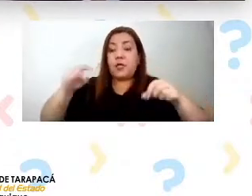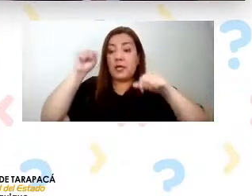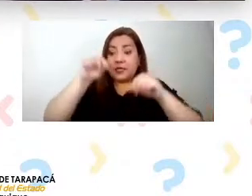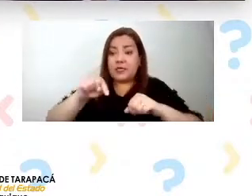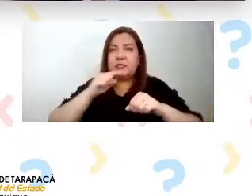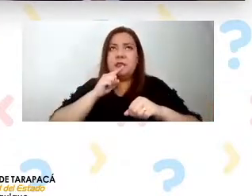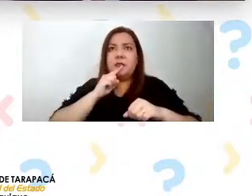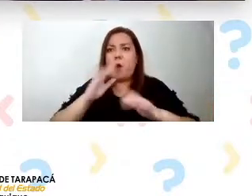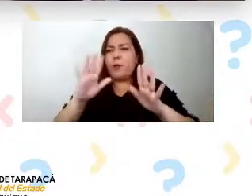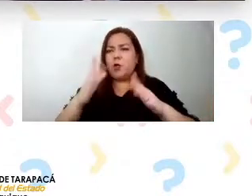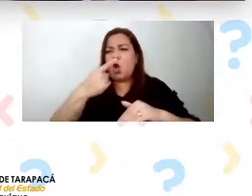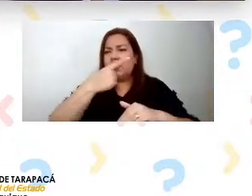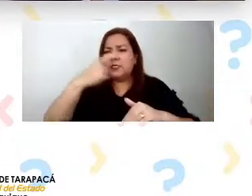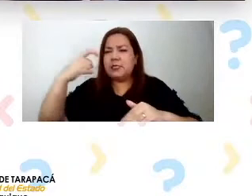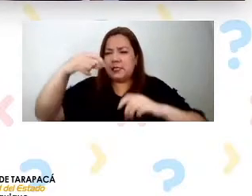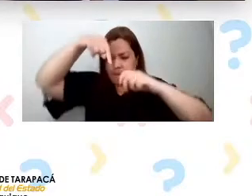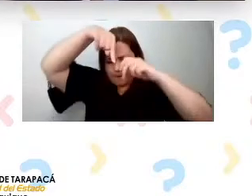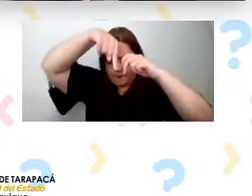en este sector.